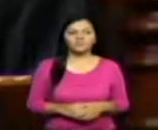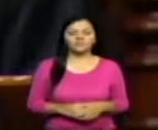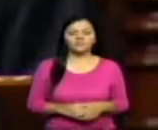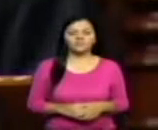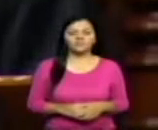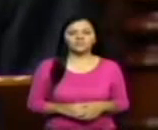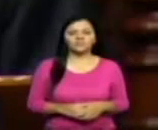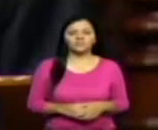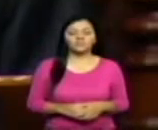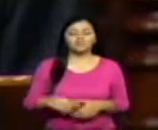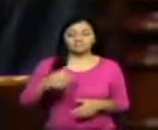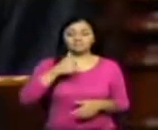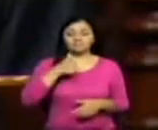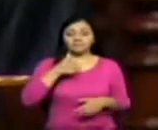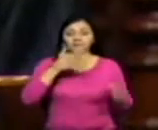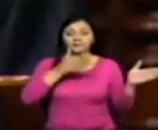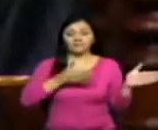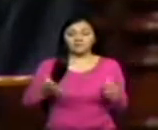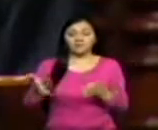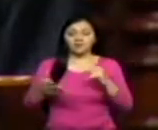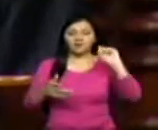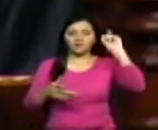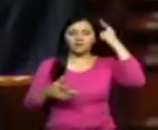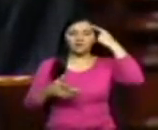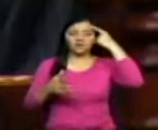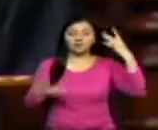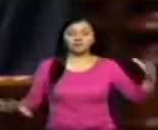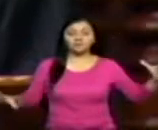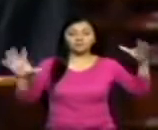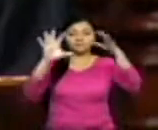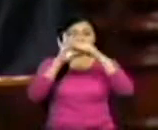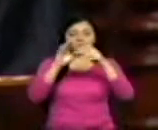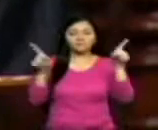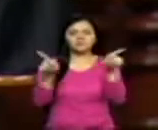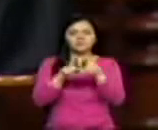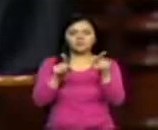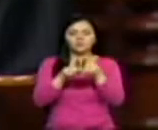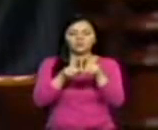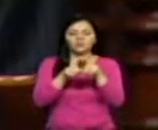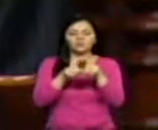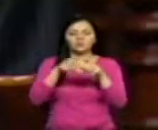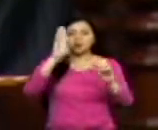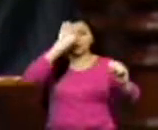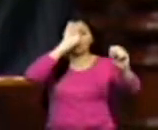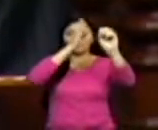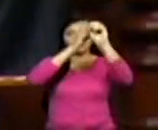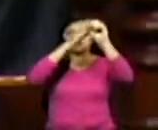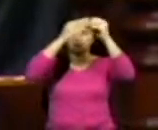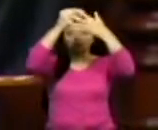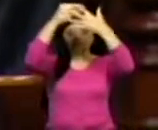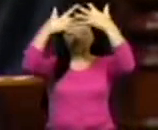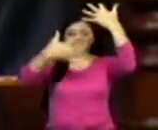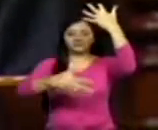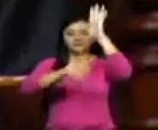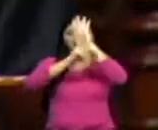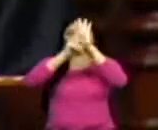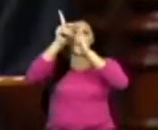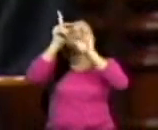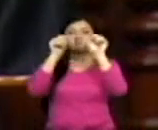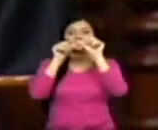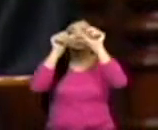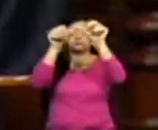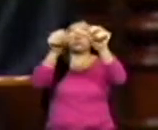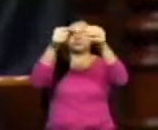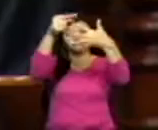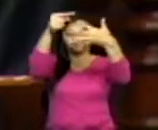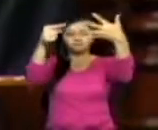Y nuestro plan de gobierno coincide totalmente con los objetivos de desarrollo sostenible